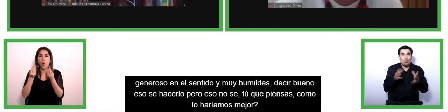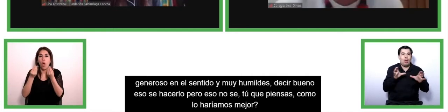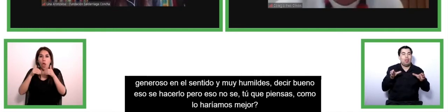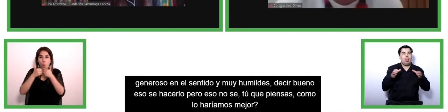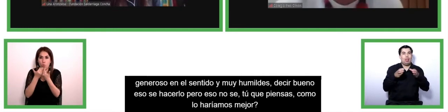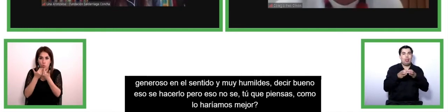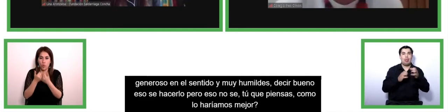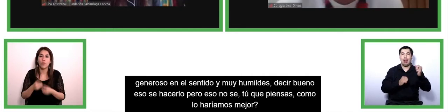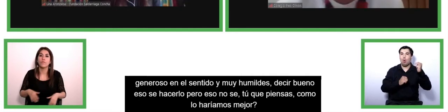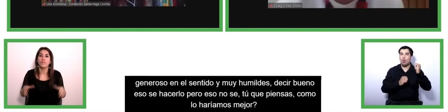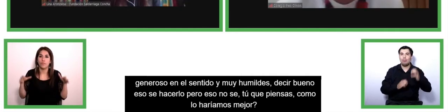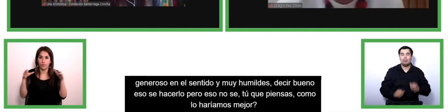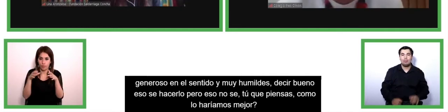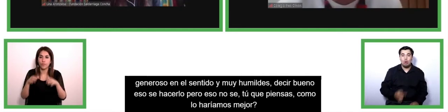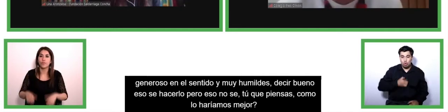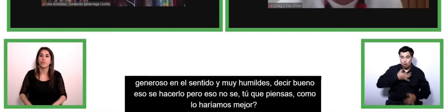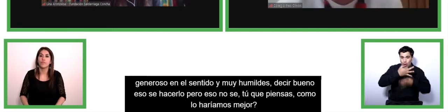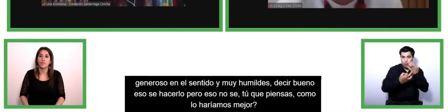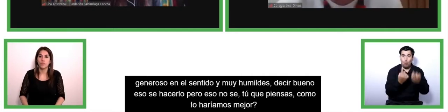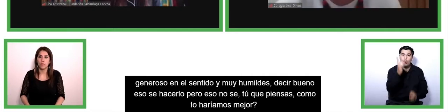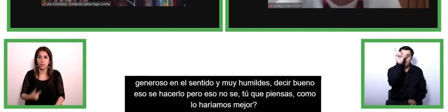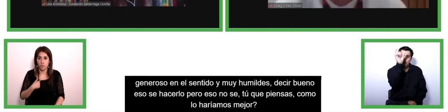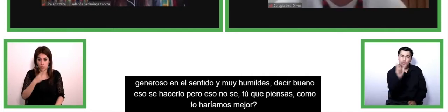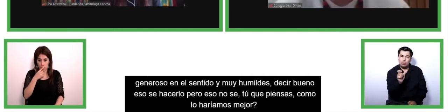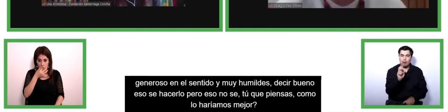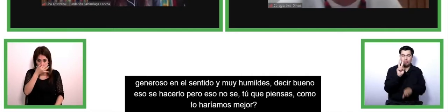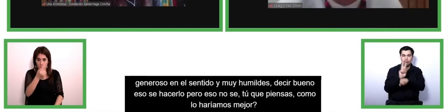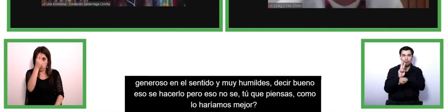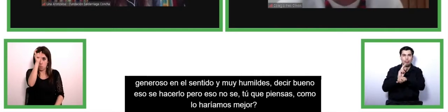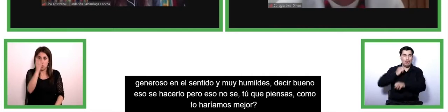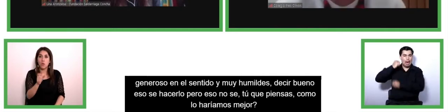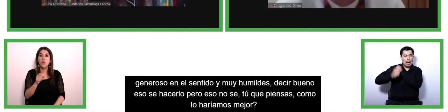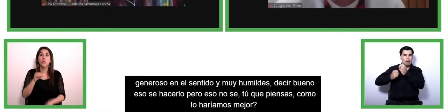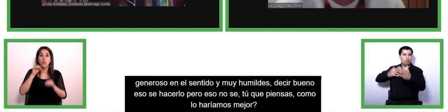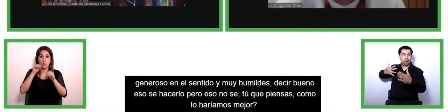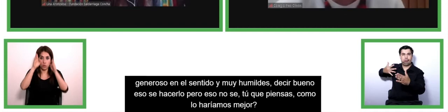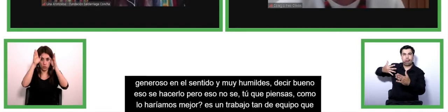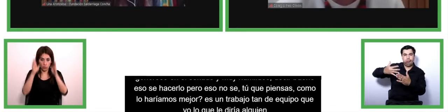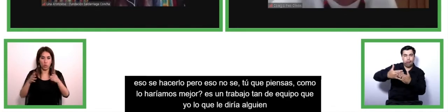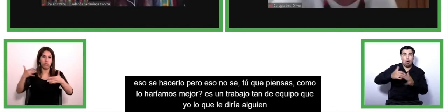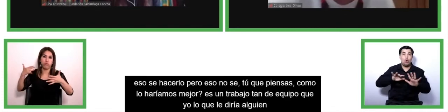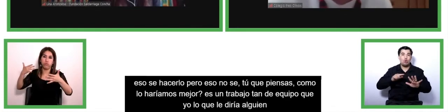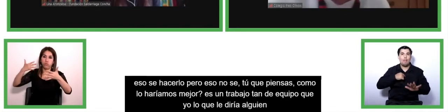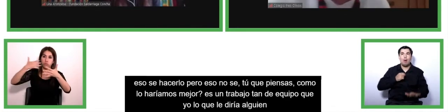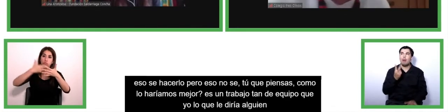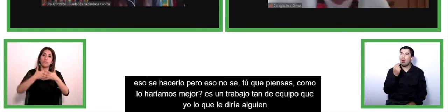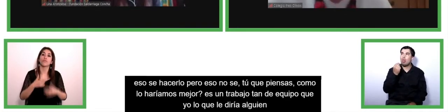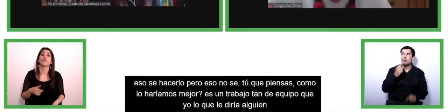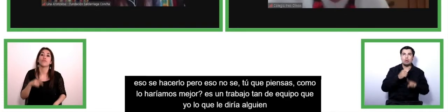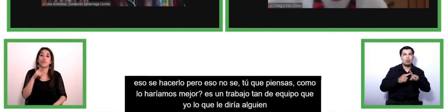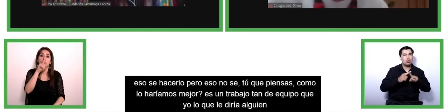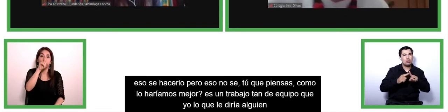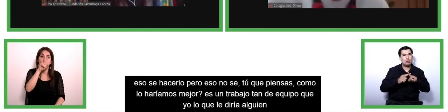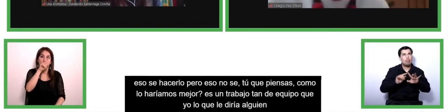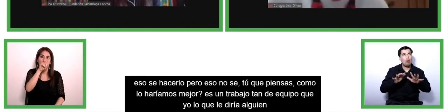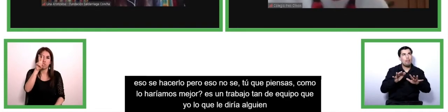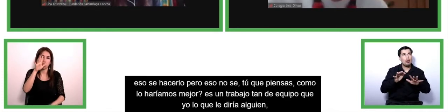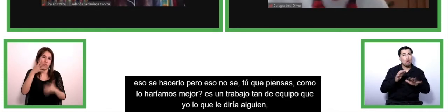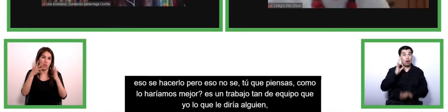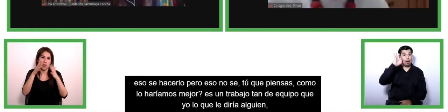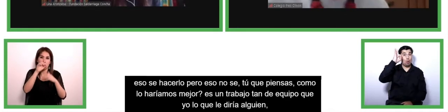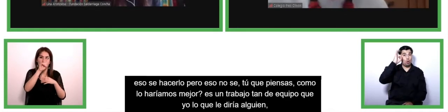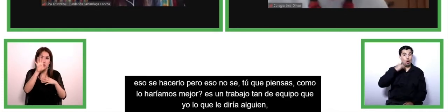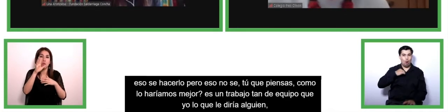daría a alguien que empieza o que lleva mucho tiempo, o yo hoy mismo, al mediodía he tenido reunión con mi